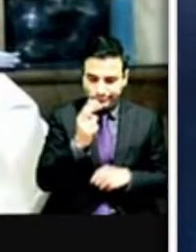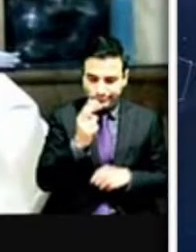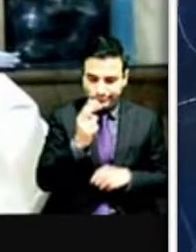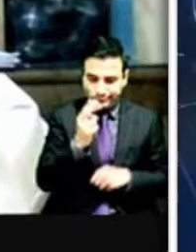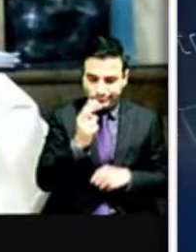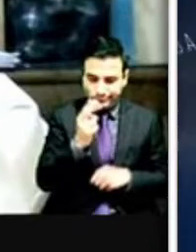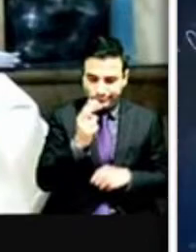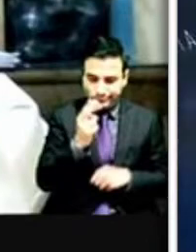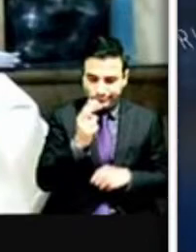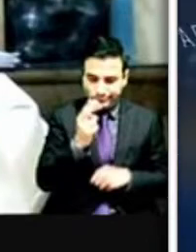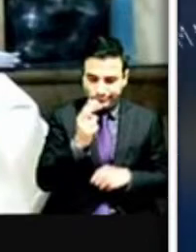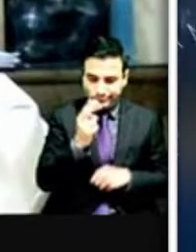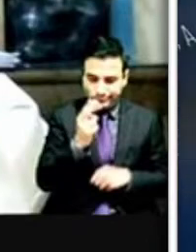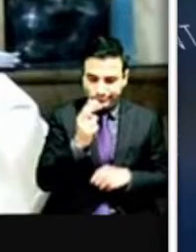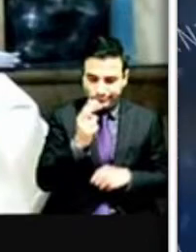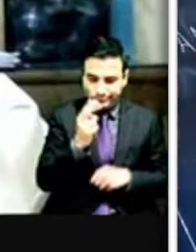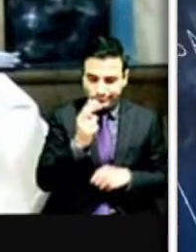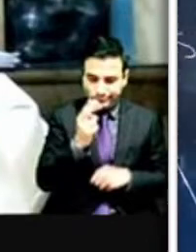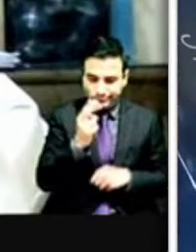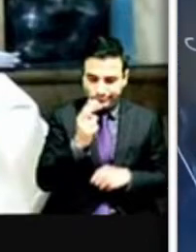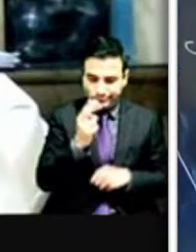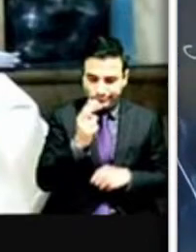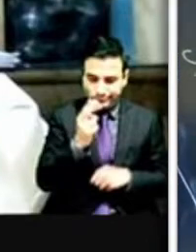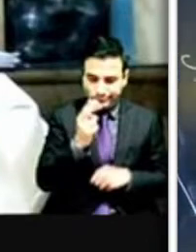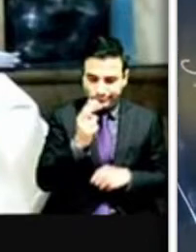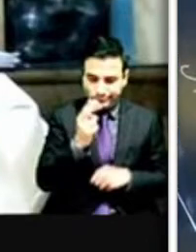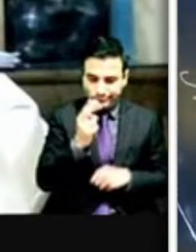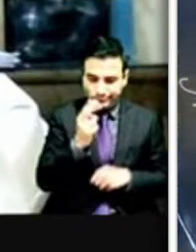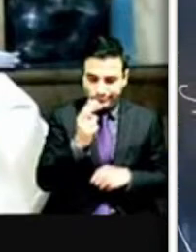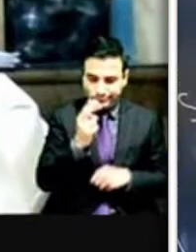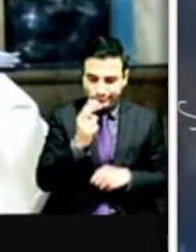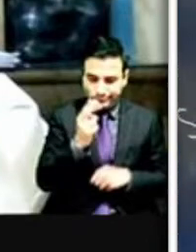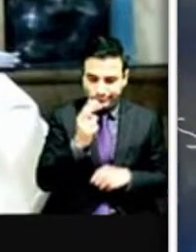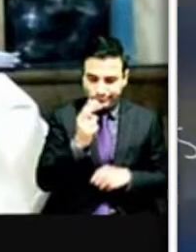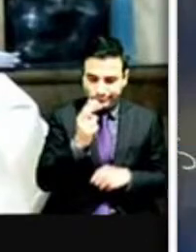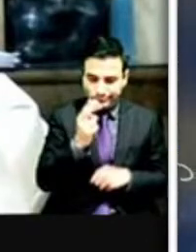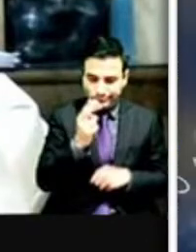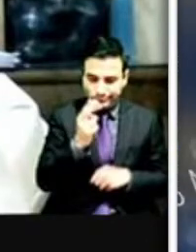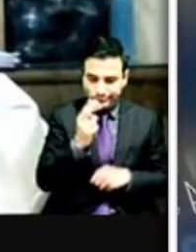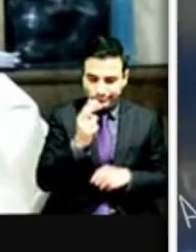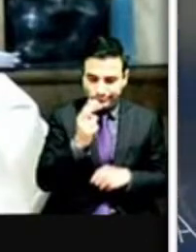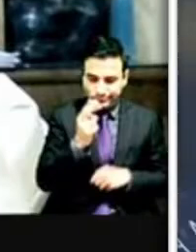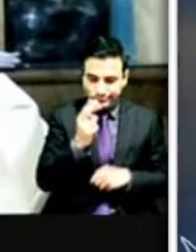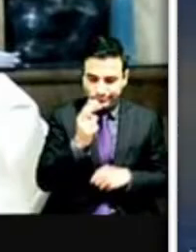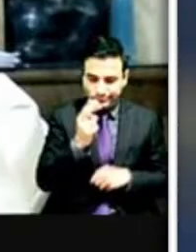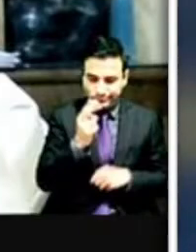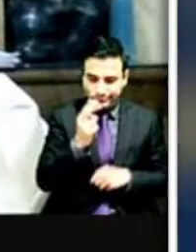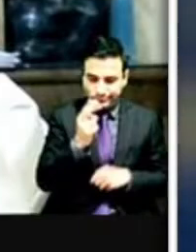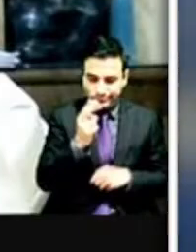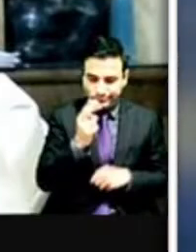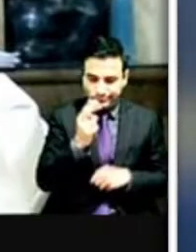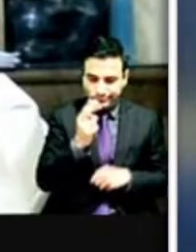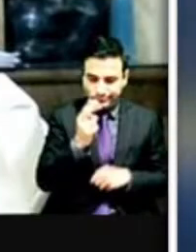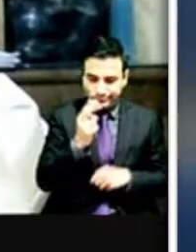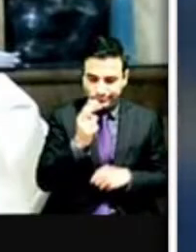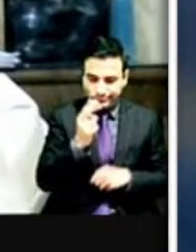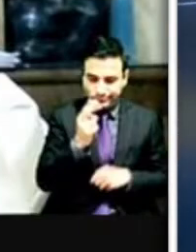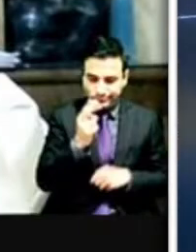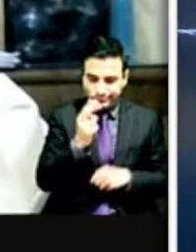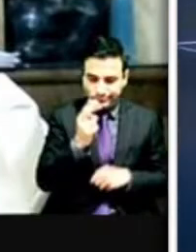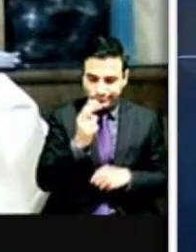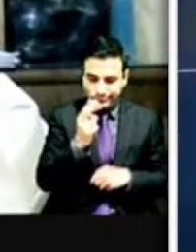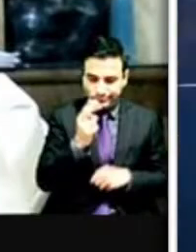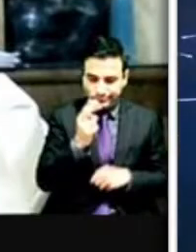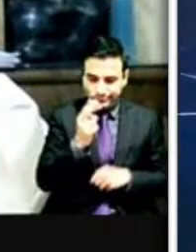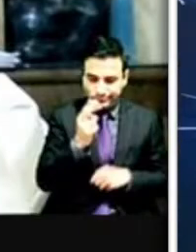No. Así lo dice Carla Humphrey, o sea, dice, claro que podemos hacer ajustes presupuestales, y el hecho de que digan que no hay dinero no